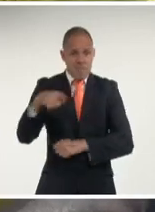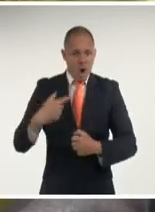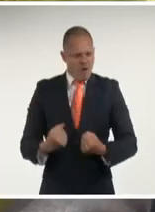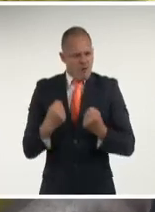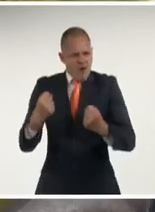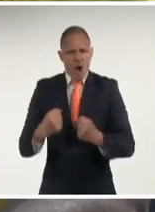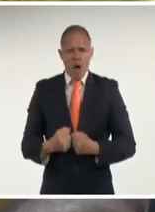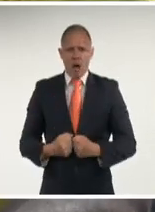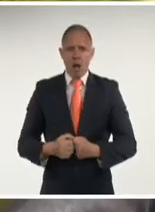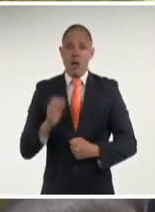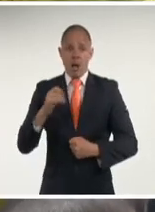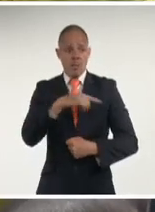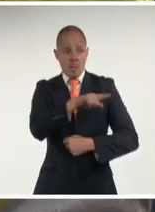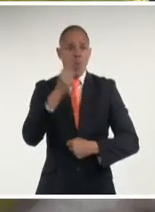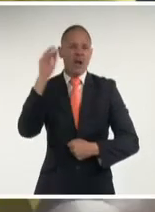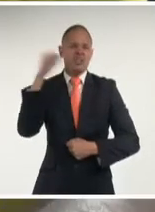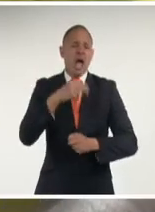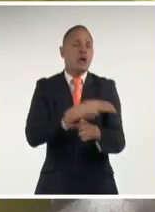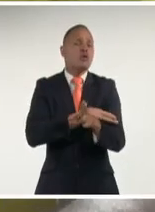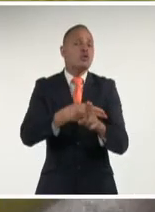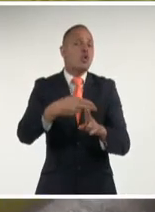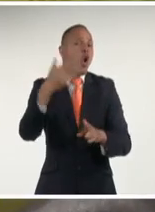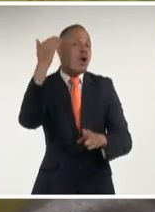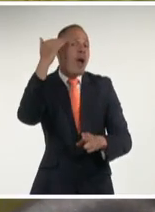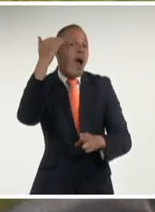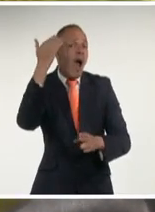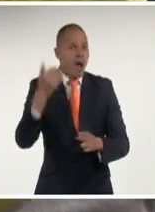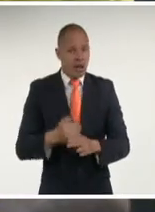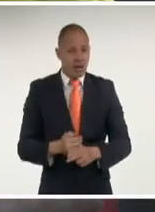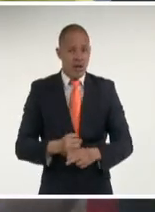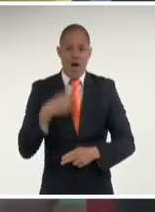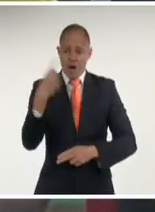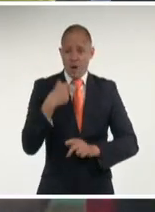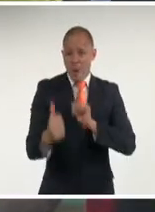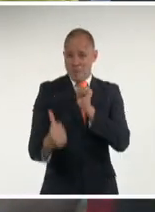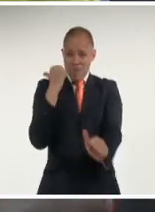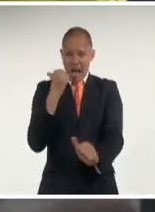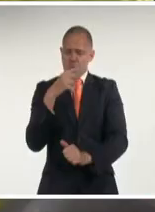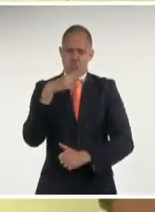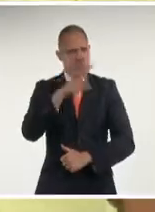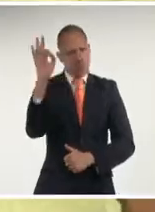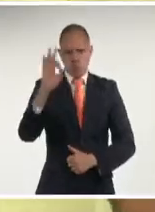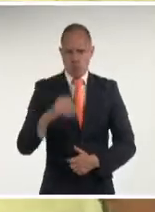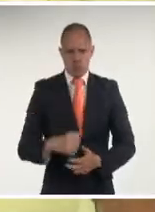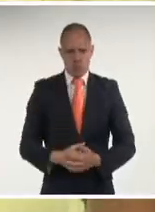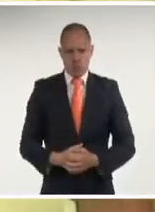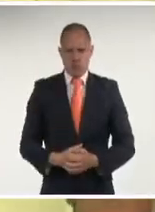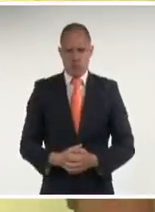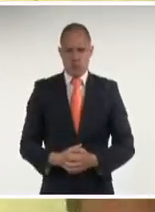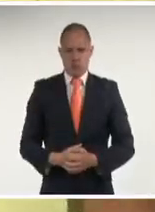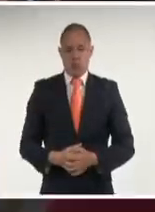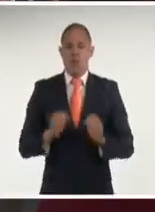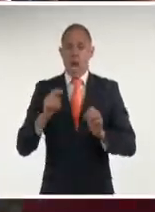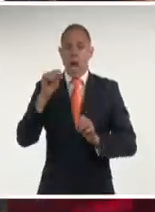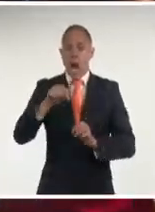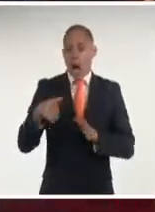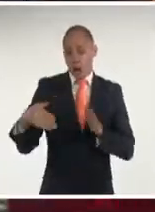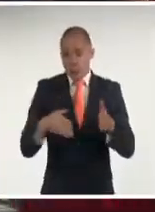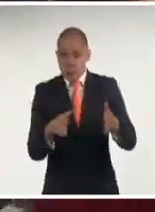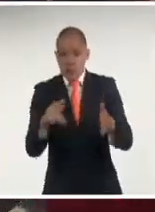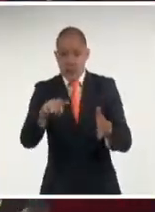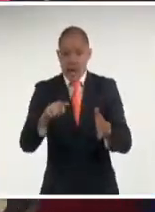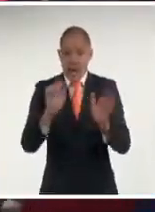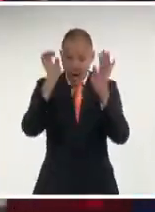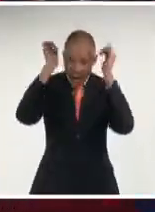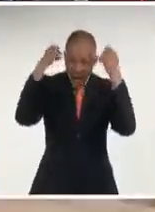y comprometido con su historia, no podrán levantar la cabeza. La avenida Guantanamera se convierte de esta